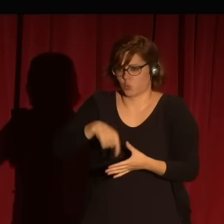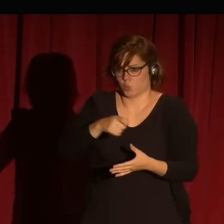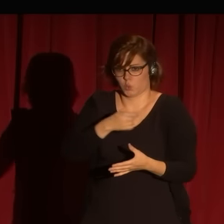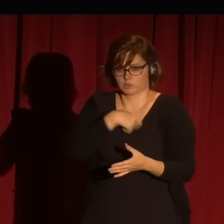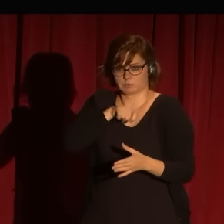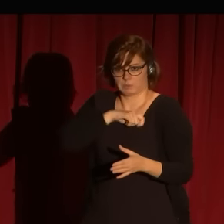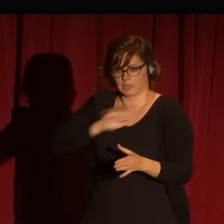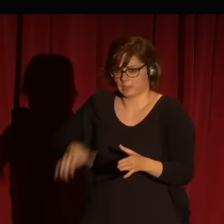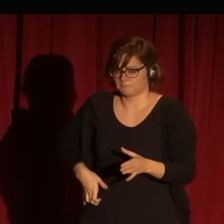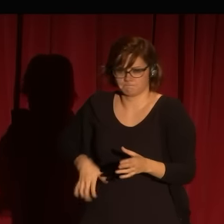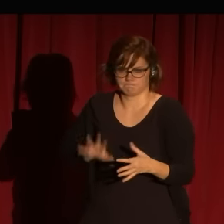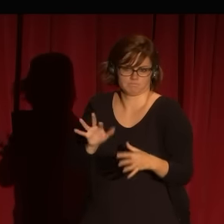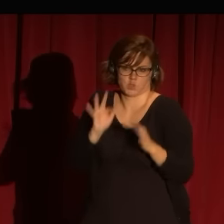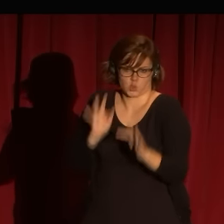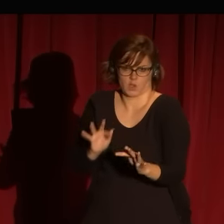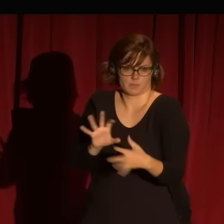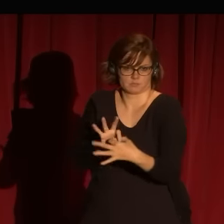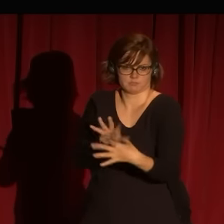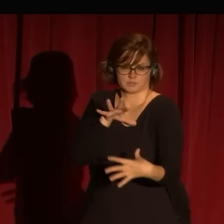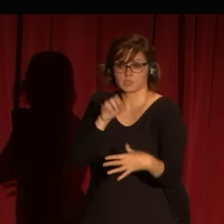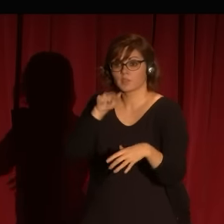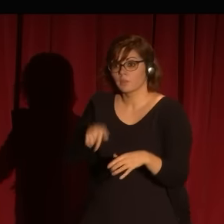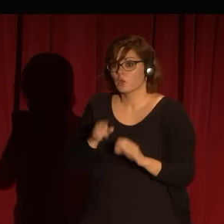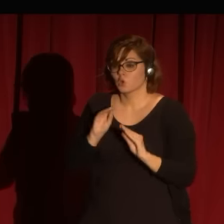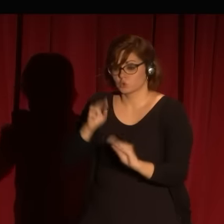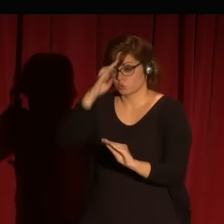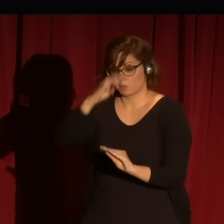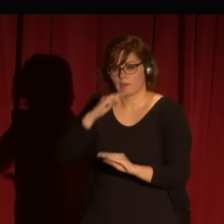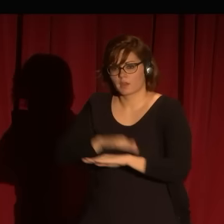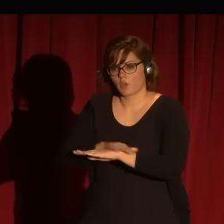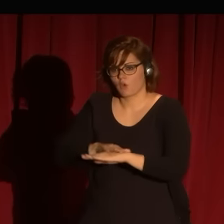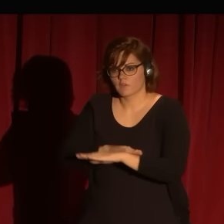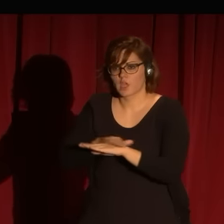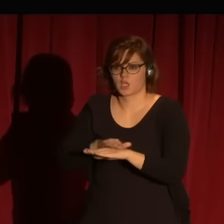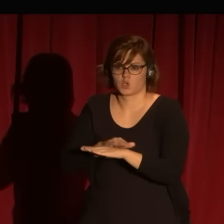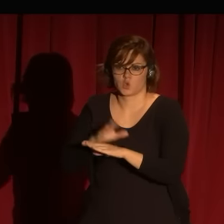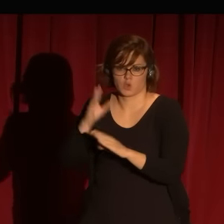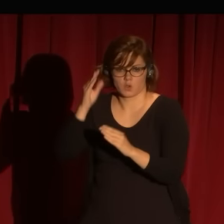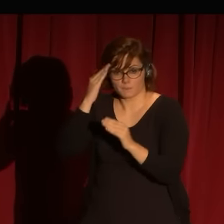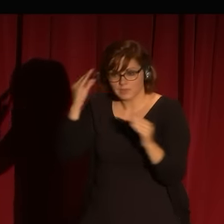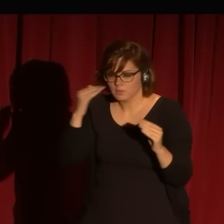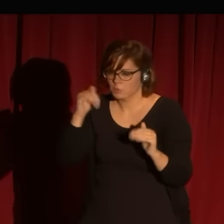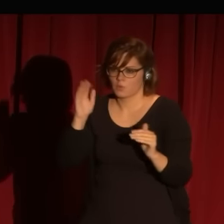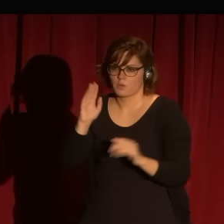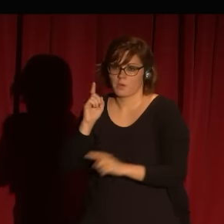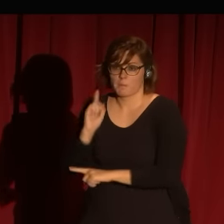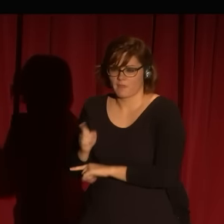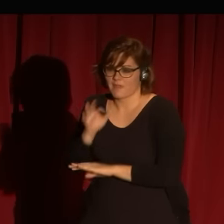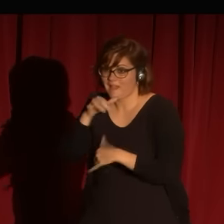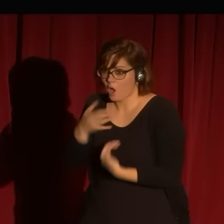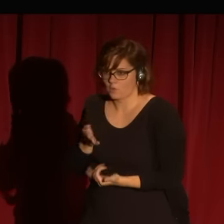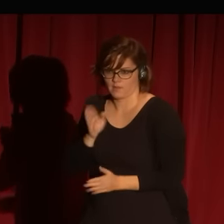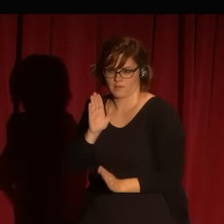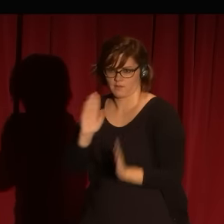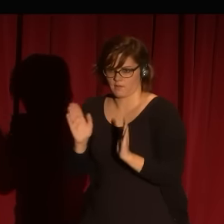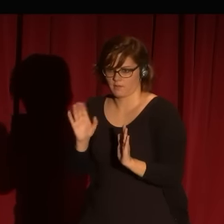española pero ella recibe en dote de su padre el gobierno de los Países Bajos aunque ella mandará solo sobre lo que es Bélgica insisto lo que ahora llamamos